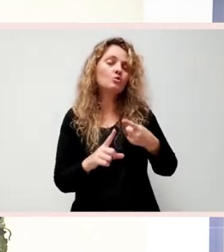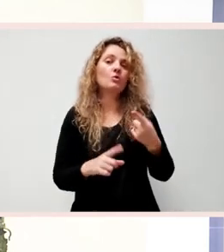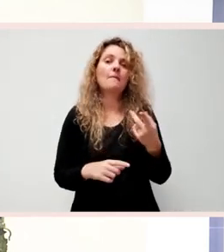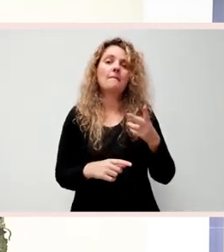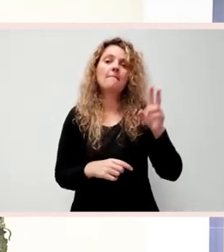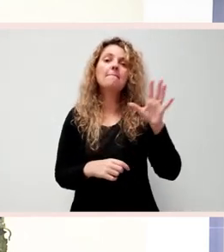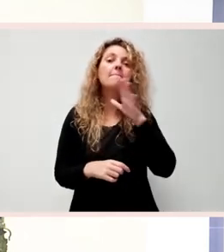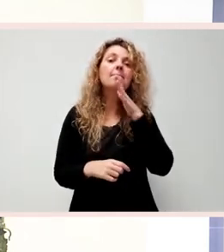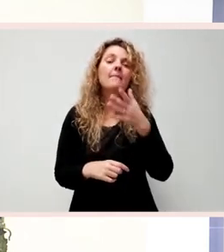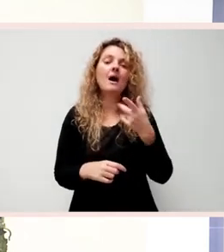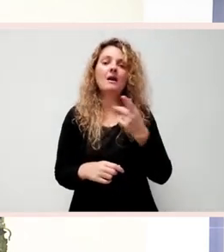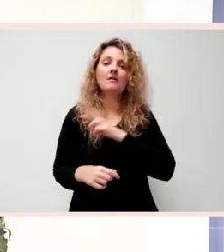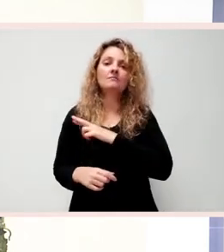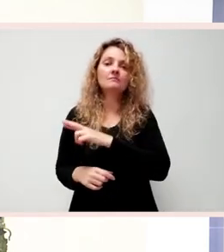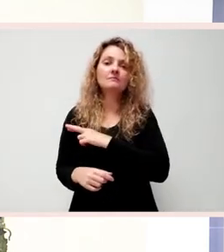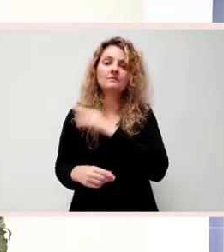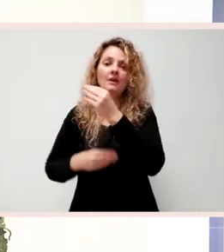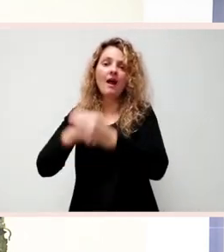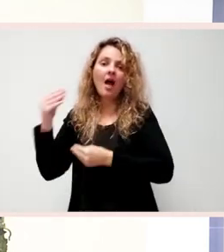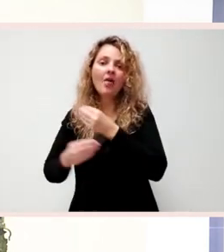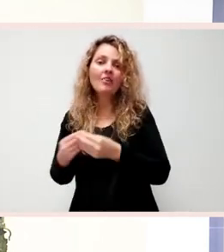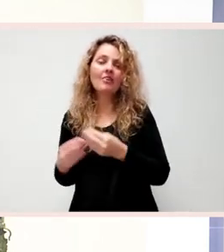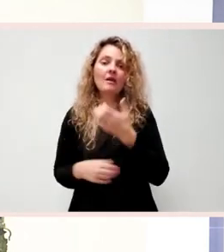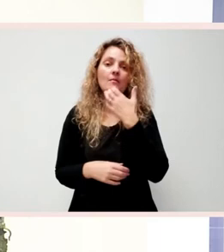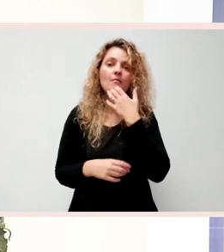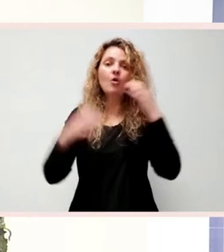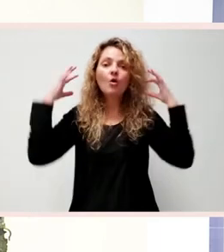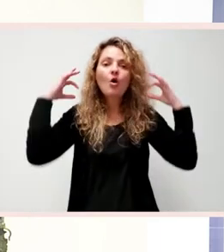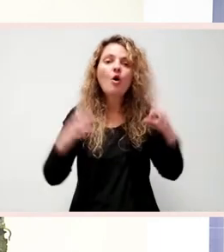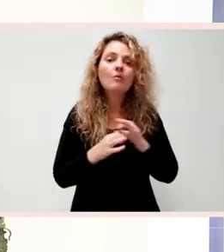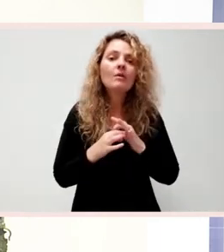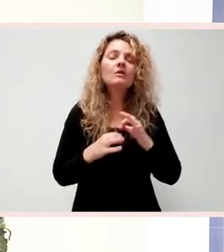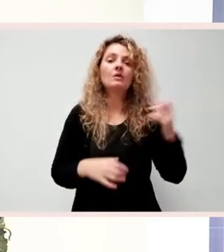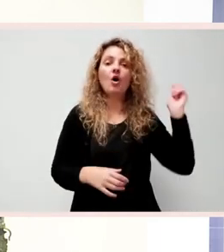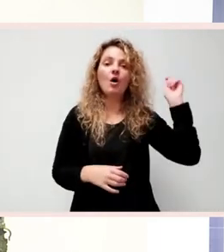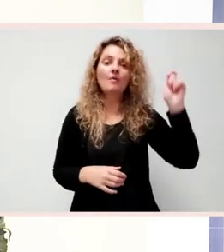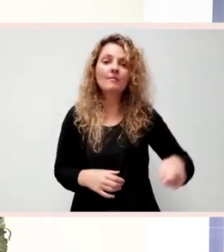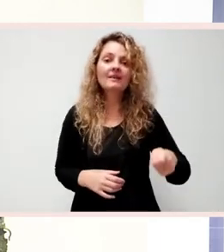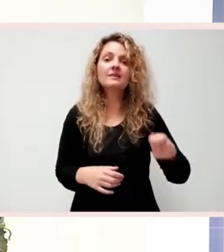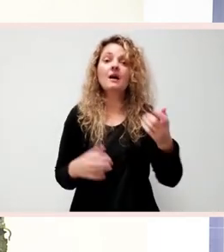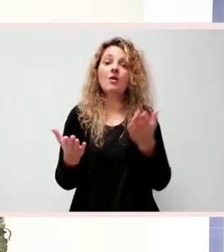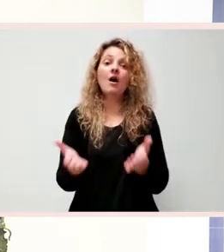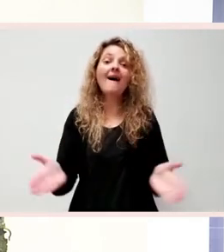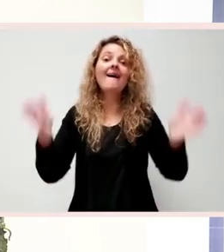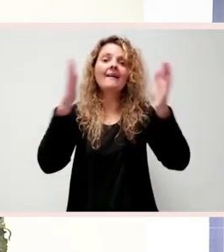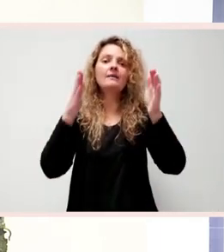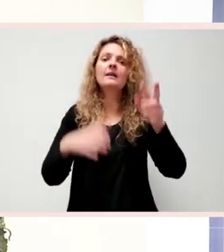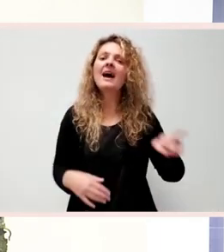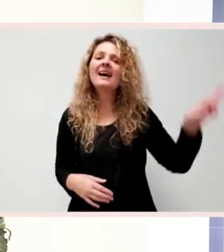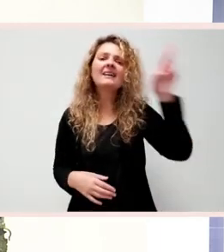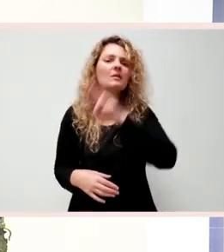os elementos que se repiten en todos este tipo de bronces sacrificiais. Por tanto, todos eles nos están a falar